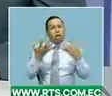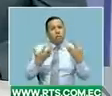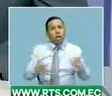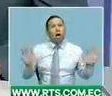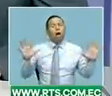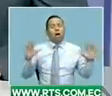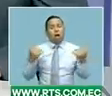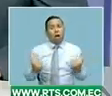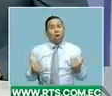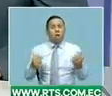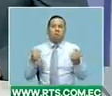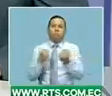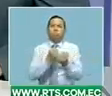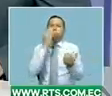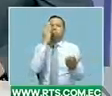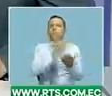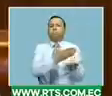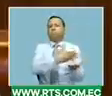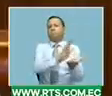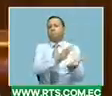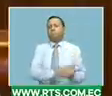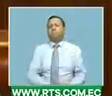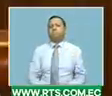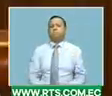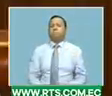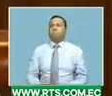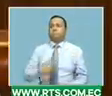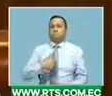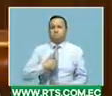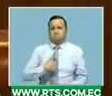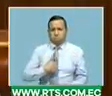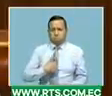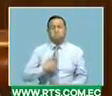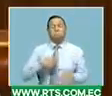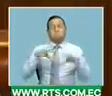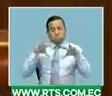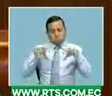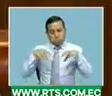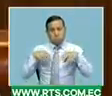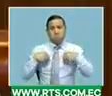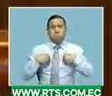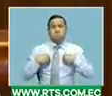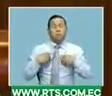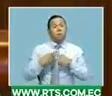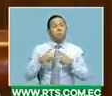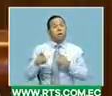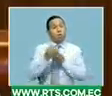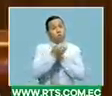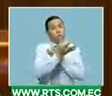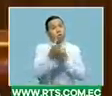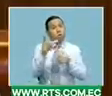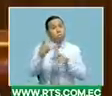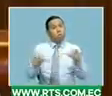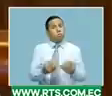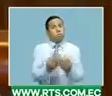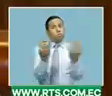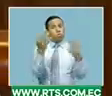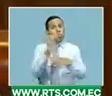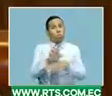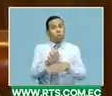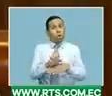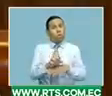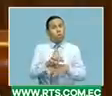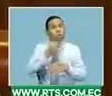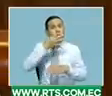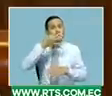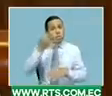91 votos. Estoy lista para ser censurada, pero díganle al país la verdad, porque es muy grave el